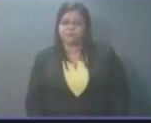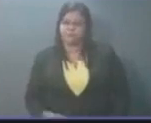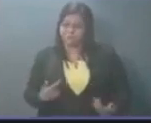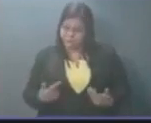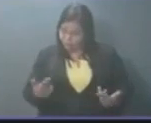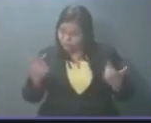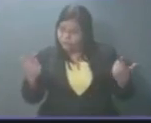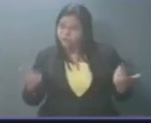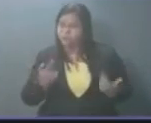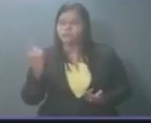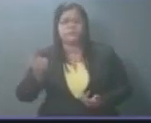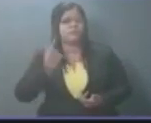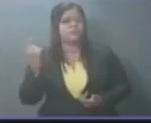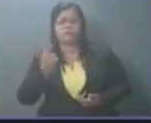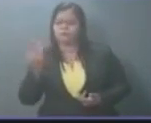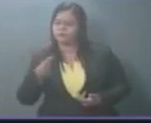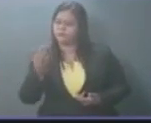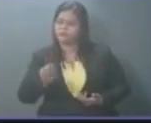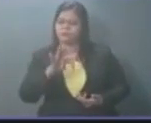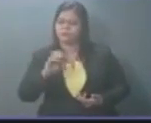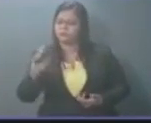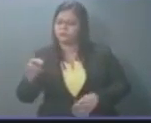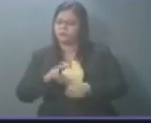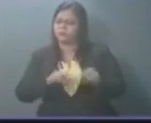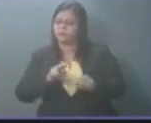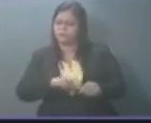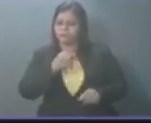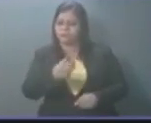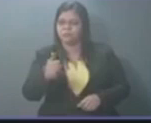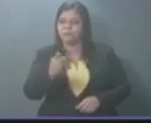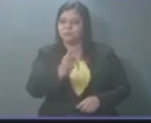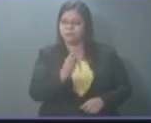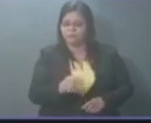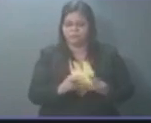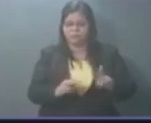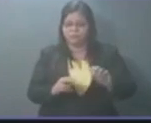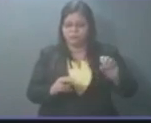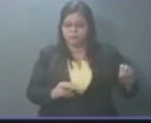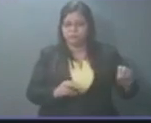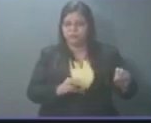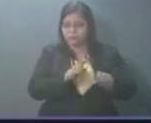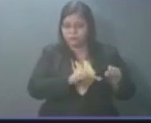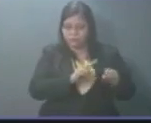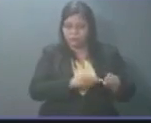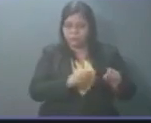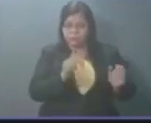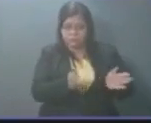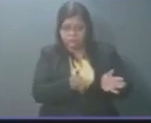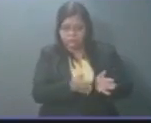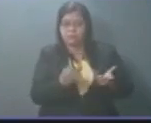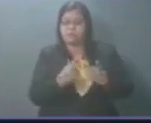no solamente bastan entregarle 400 dólares a cada bus y 200 dólares a cada microbús, sino que el